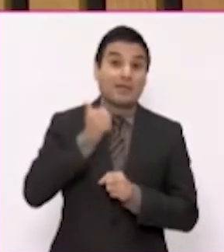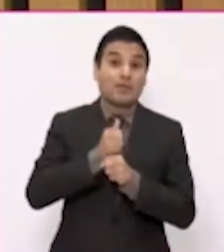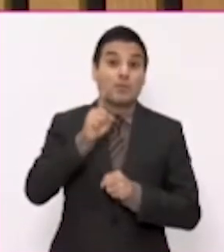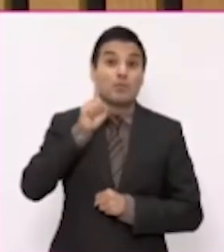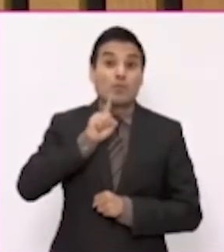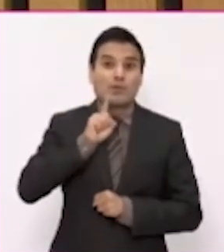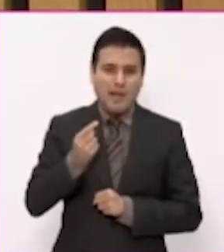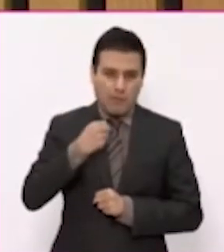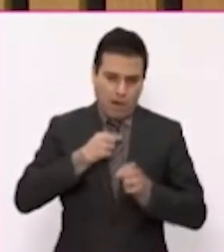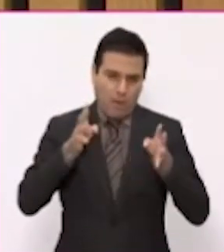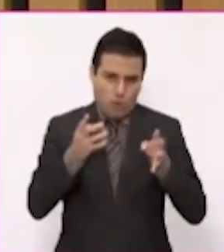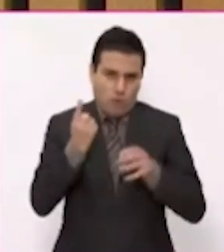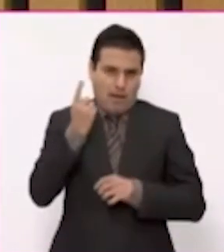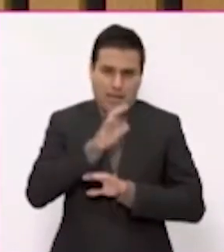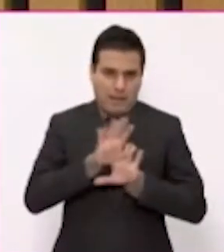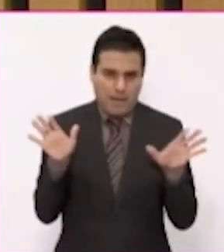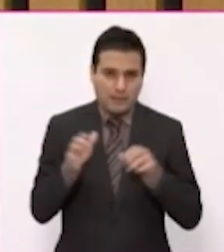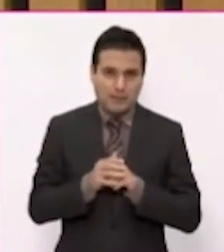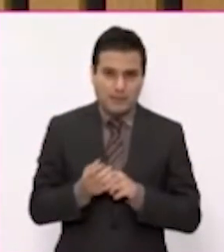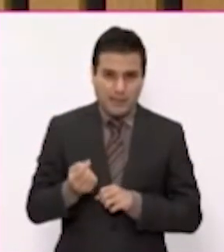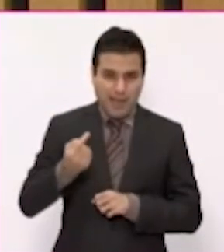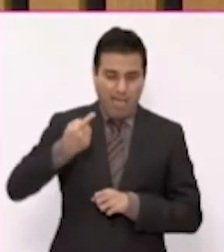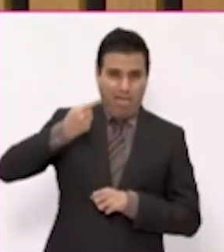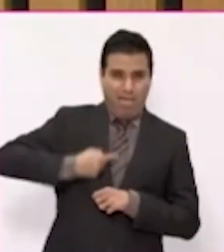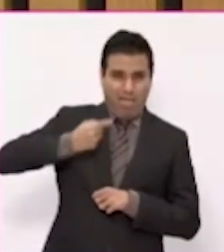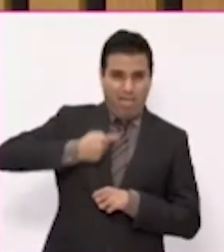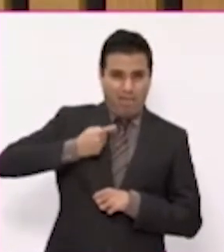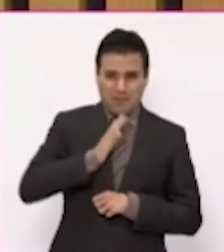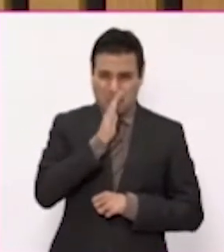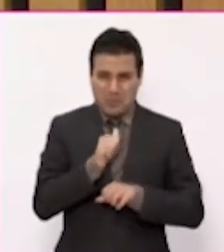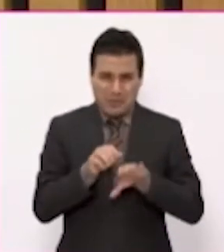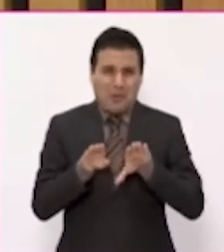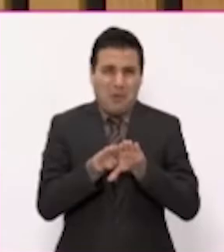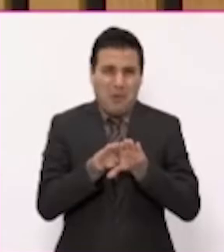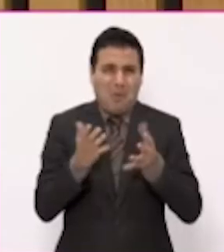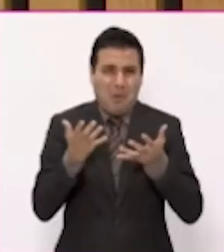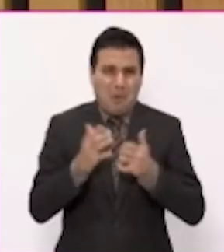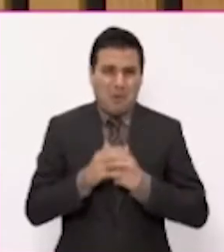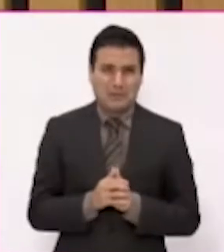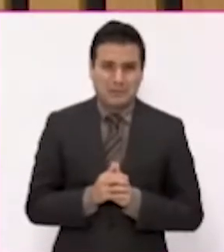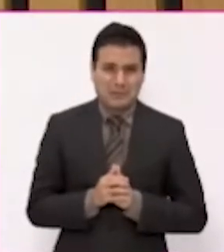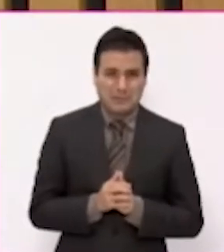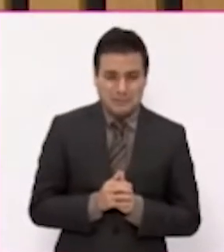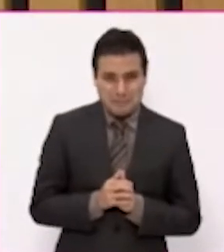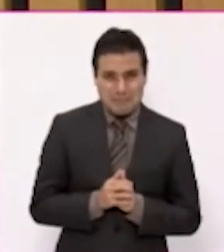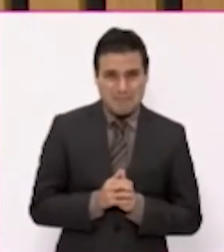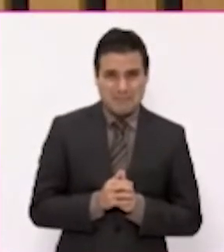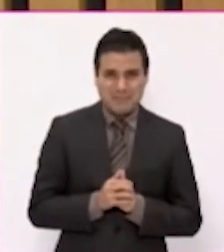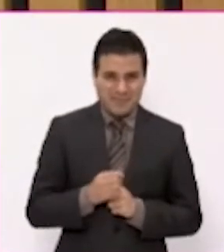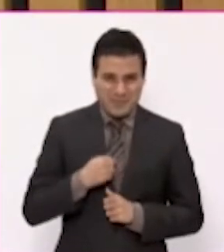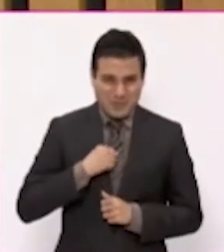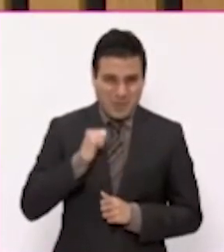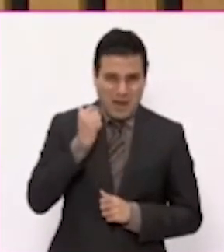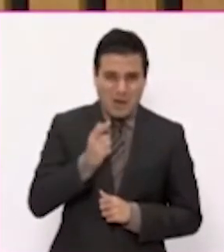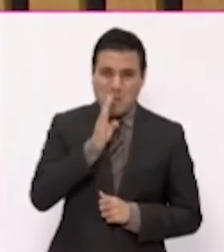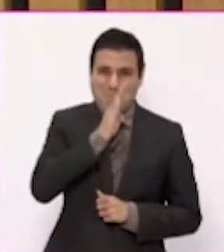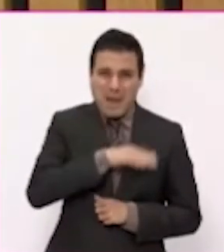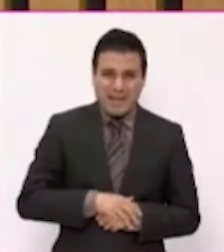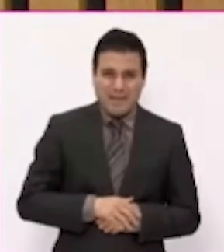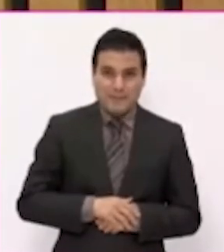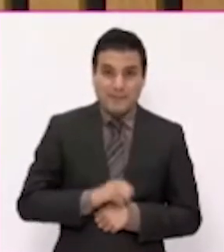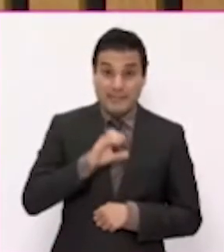sancionarme y mucho menos pueden acusarme con la cámara para en un acto verdaderamente perverso. Todo lo que dijo Ciro